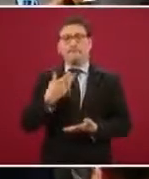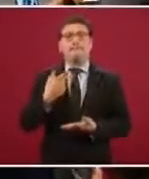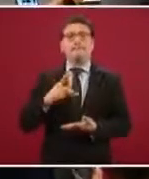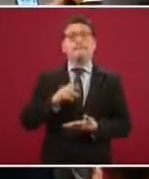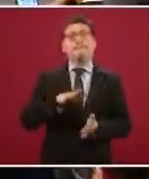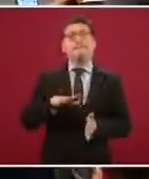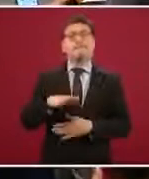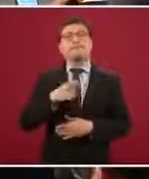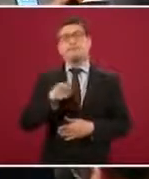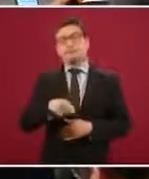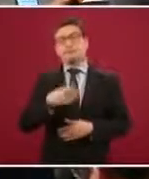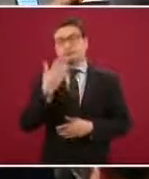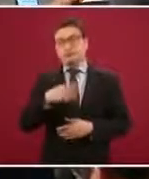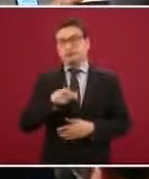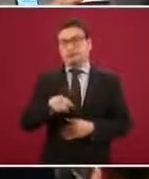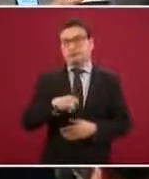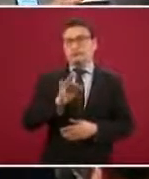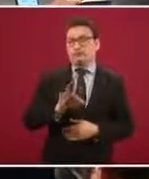la fiscalía